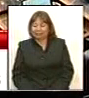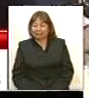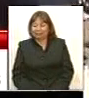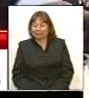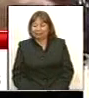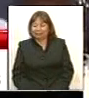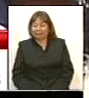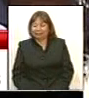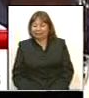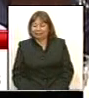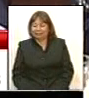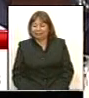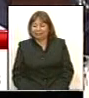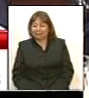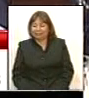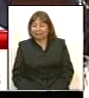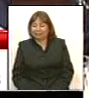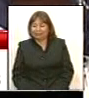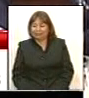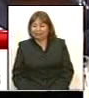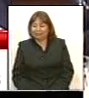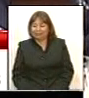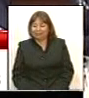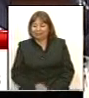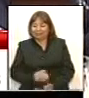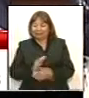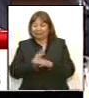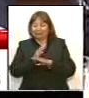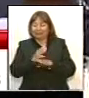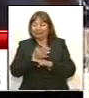Congresista, al corto. A través suyo,